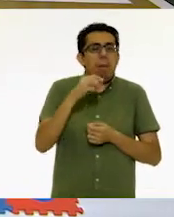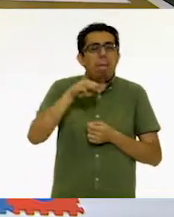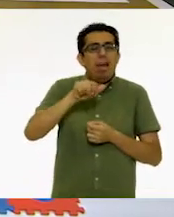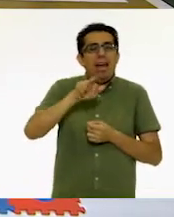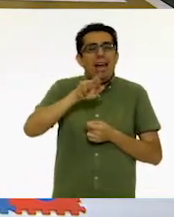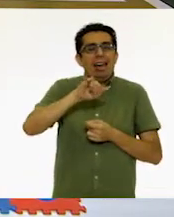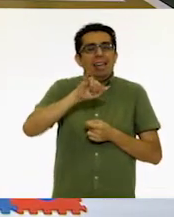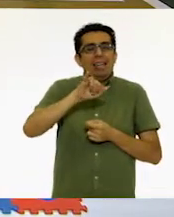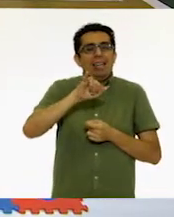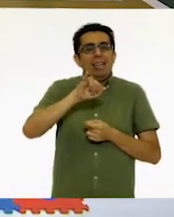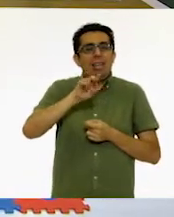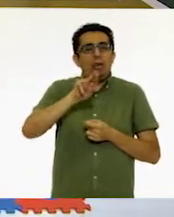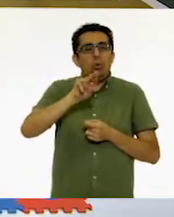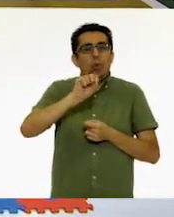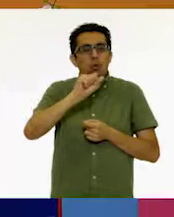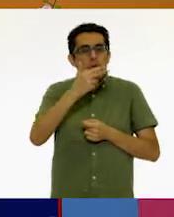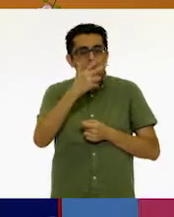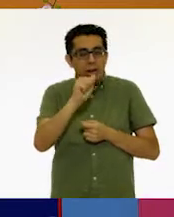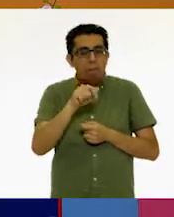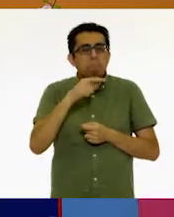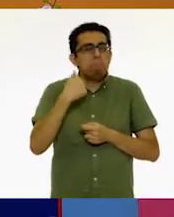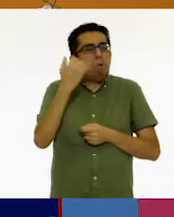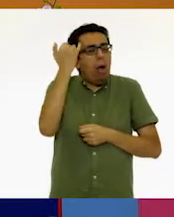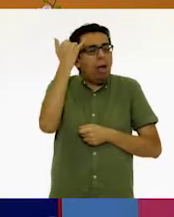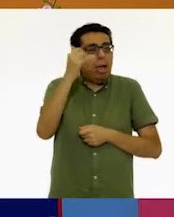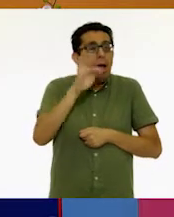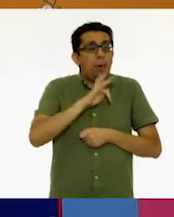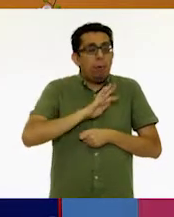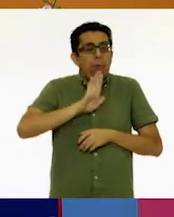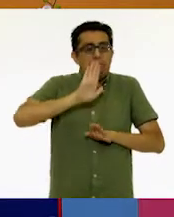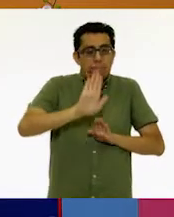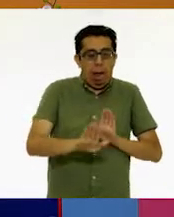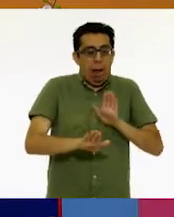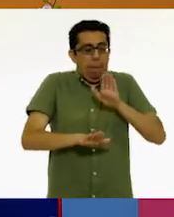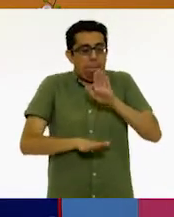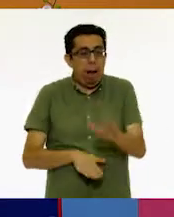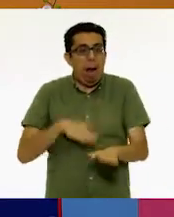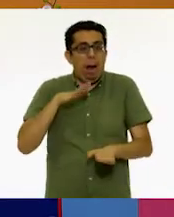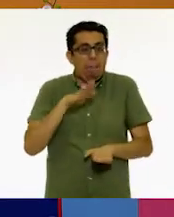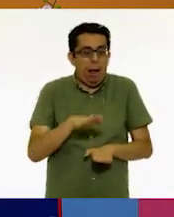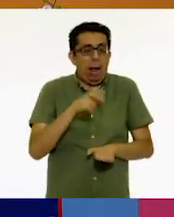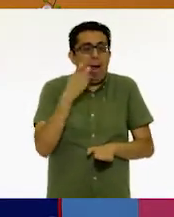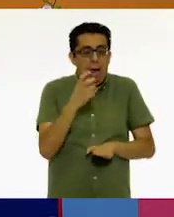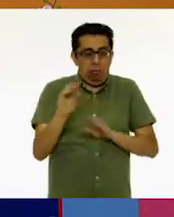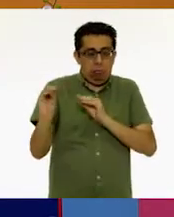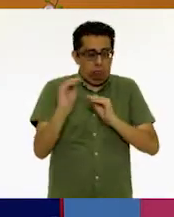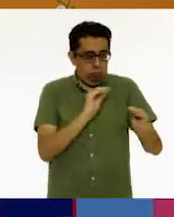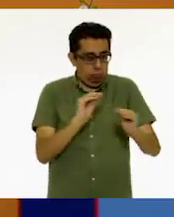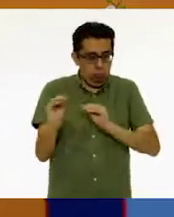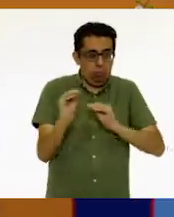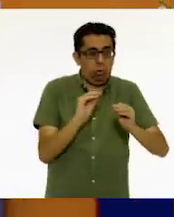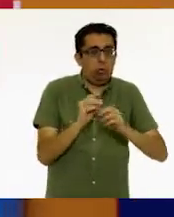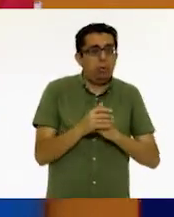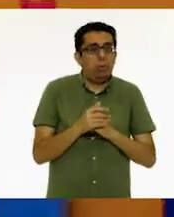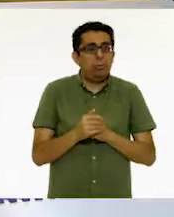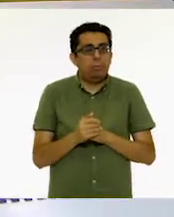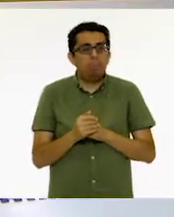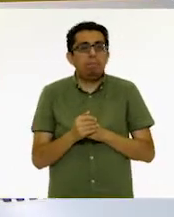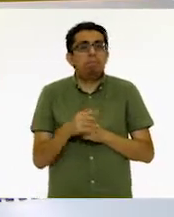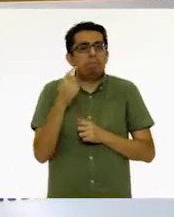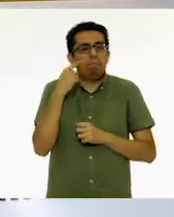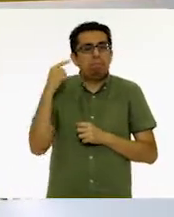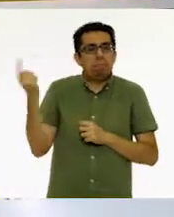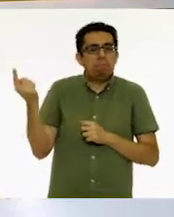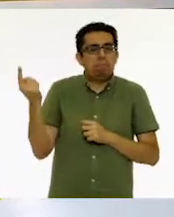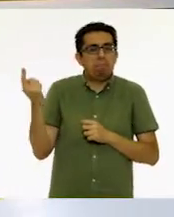que marchemos y que además le demos desplazamiento a este sonido. Entonces vamos a hacer